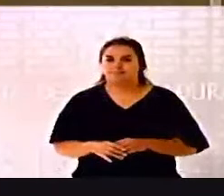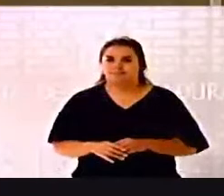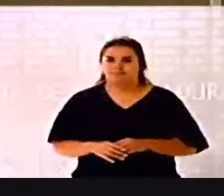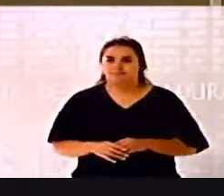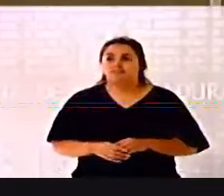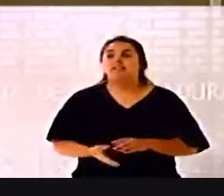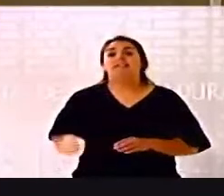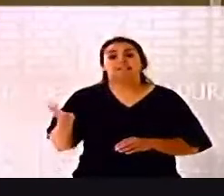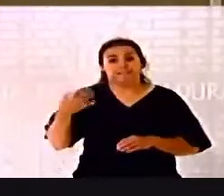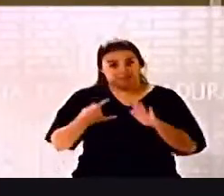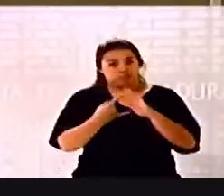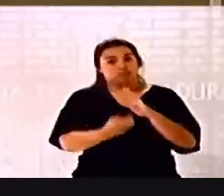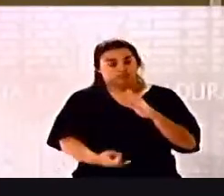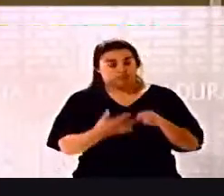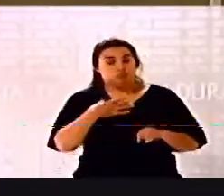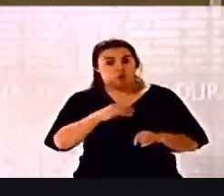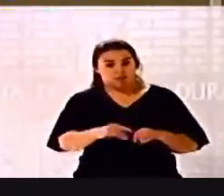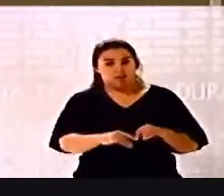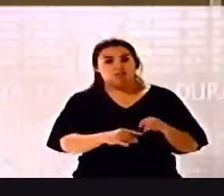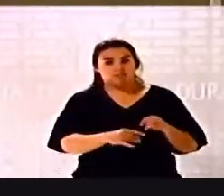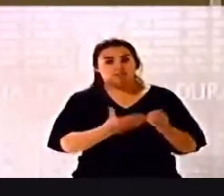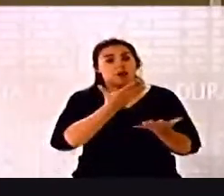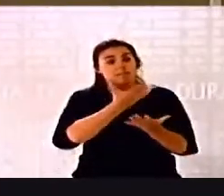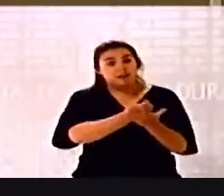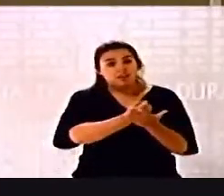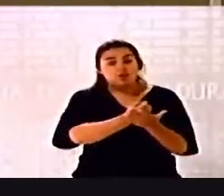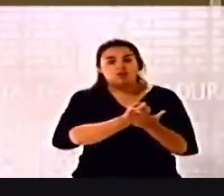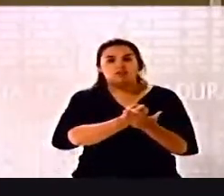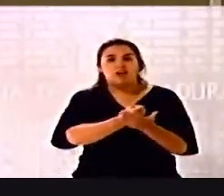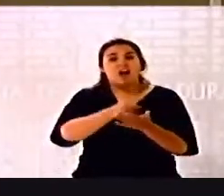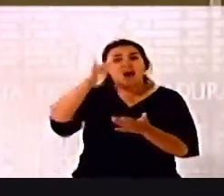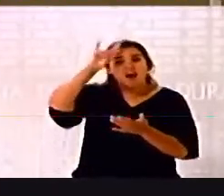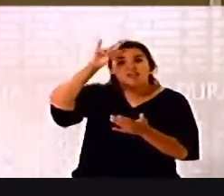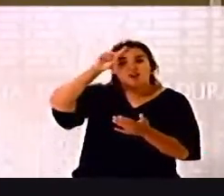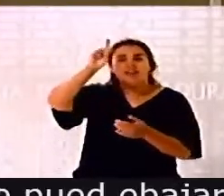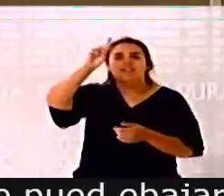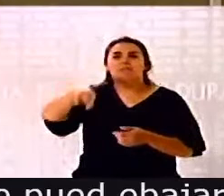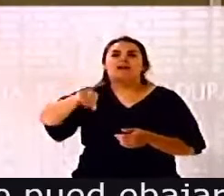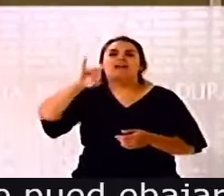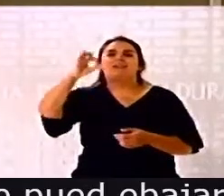Ya se puede bajar la aplicación está disponible en Android y en iOS.